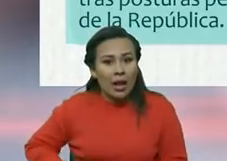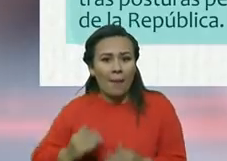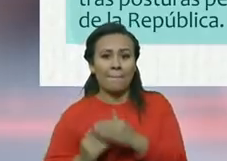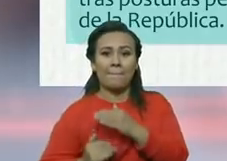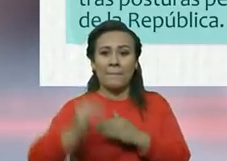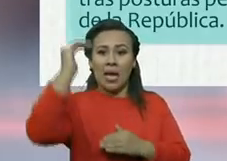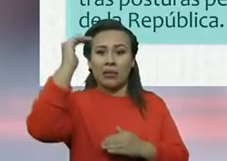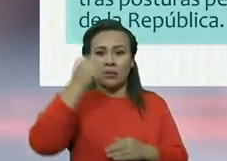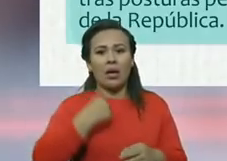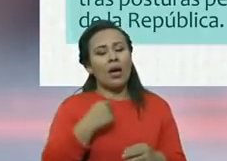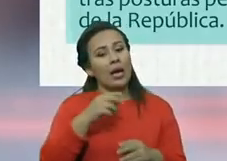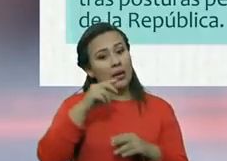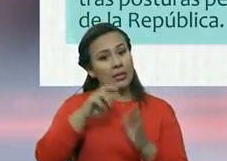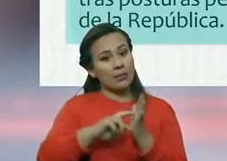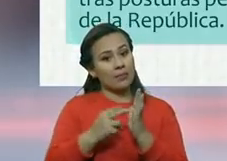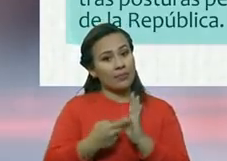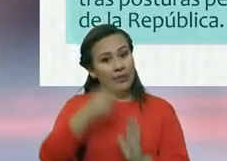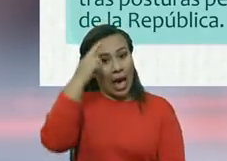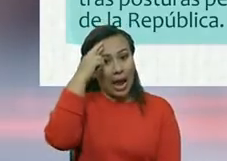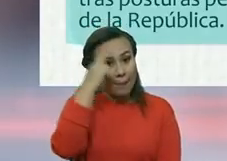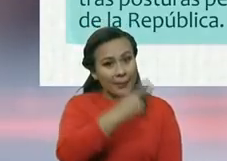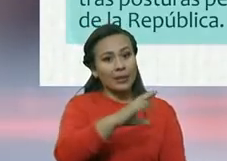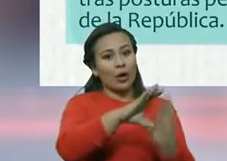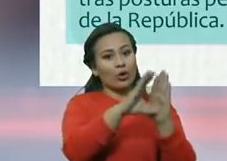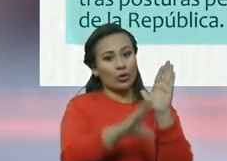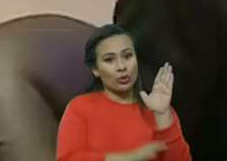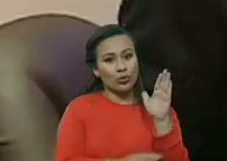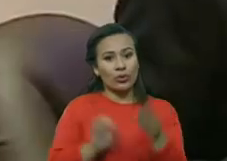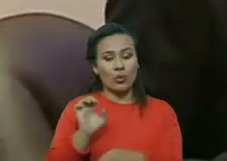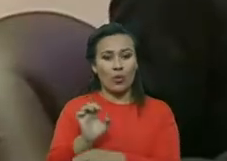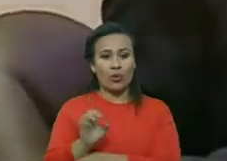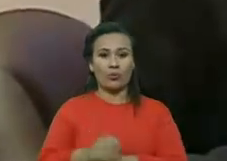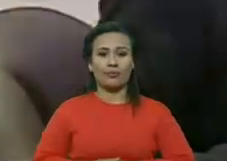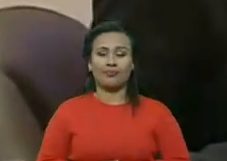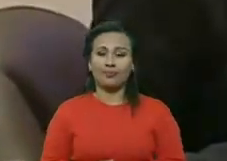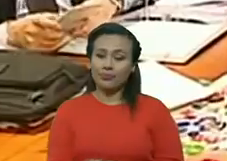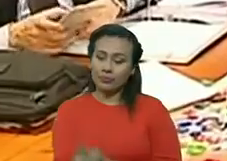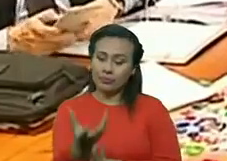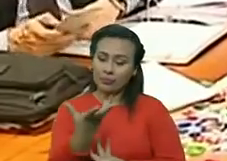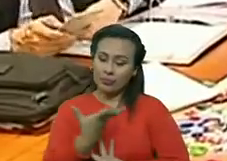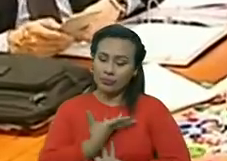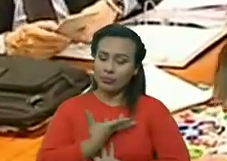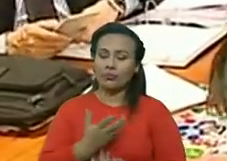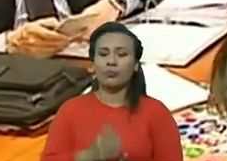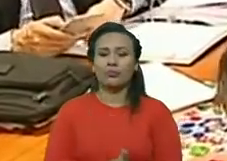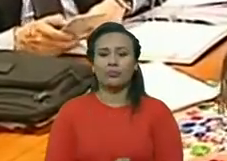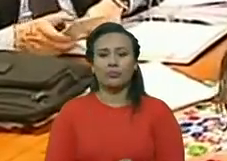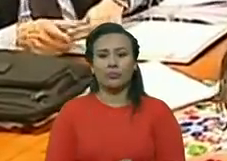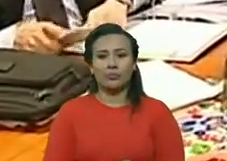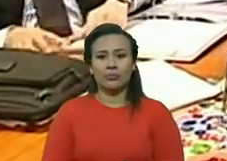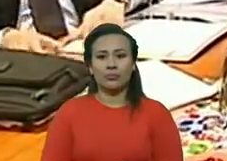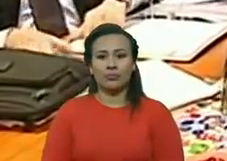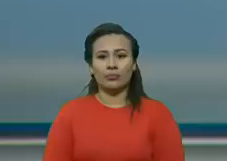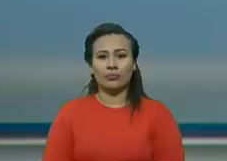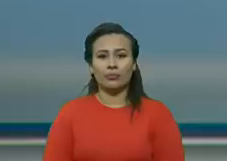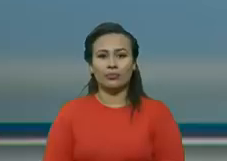encima del respeto a la Constitución y leyes. Informó Patricia Aldaz.